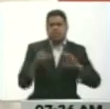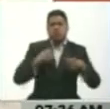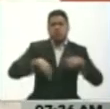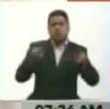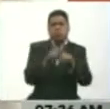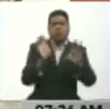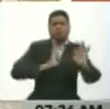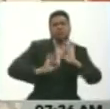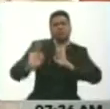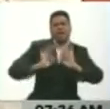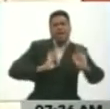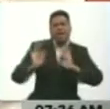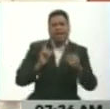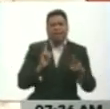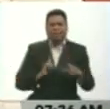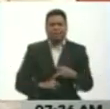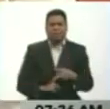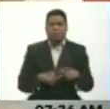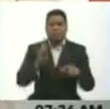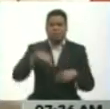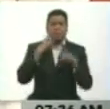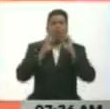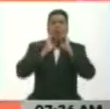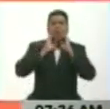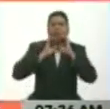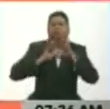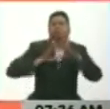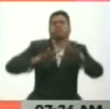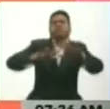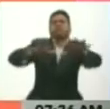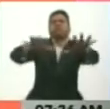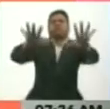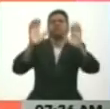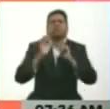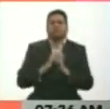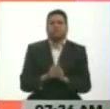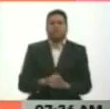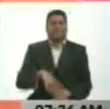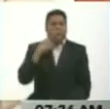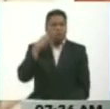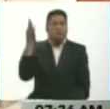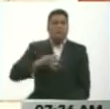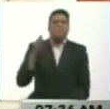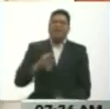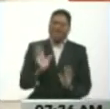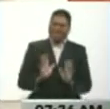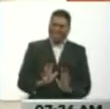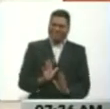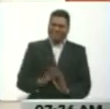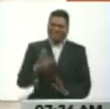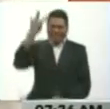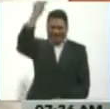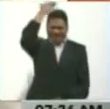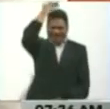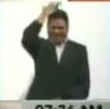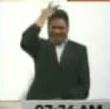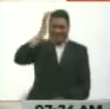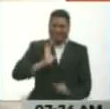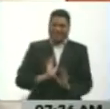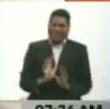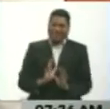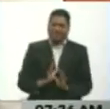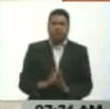Que después a través de la divulgación en esos medios se convierten en una verdad entre comillas, ¿verdad? Armando un expediente